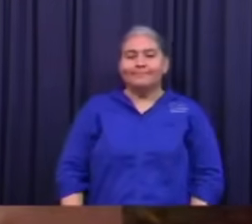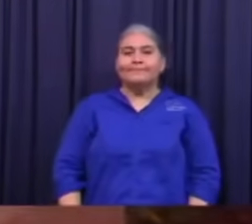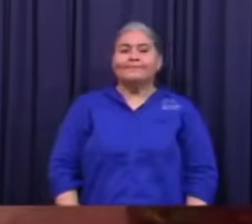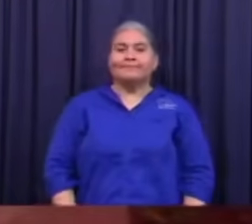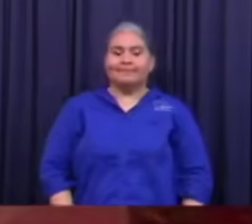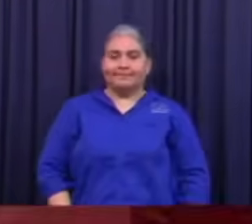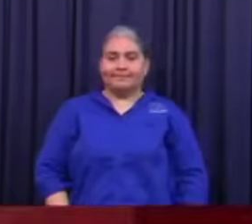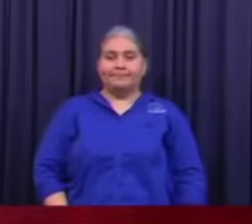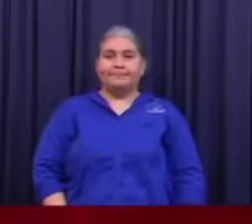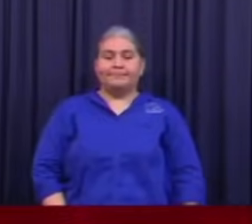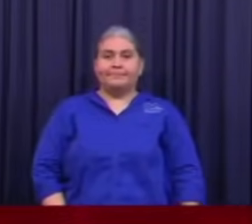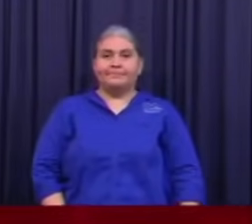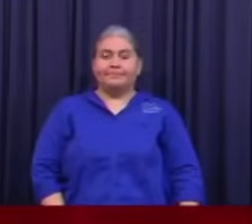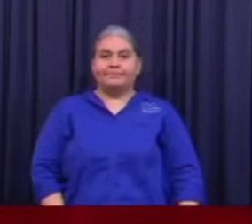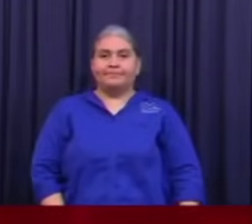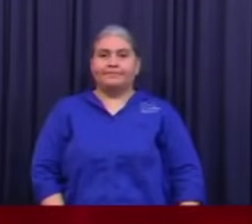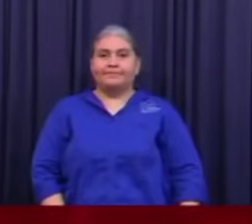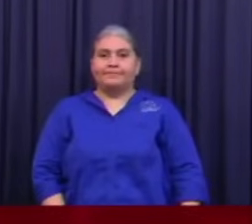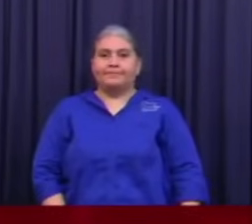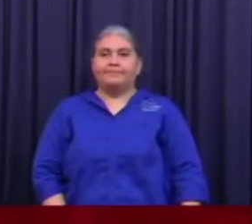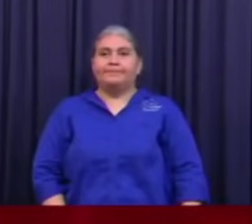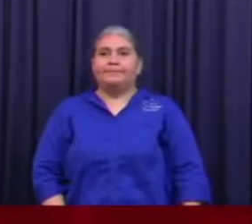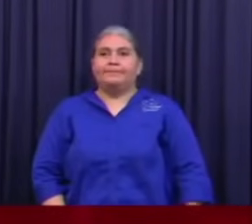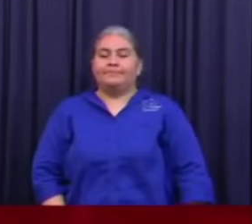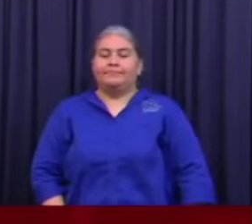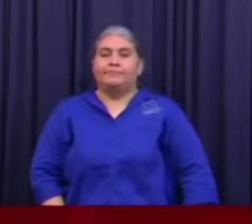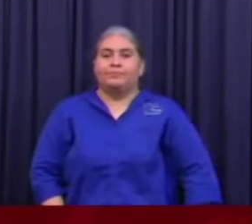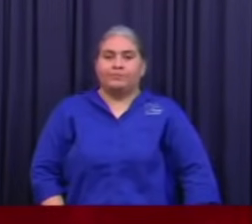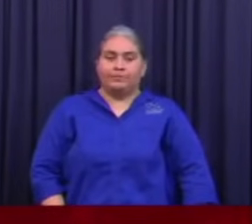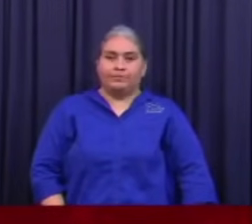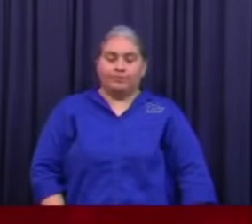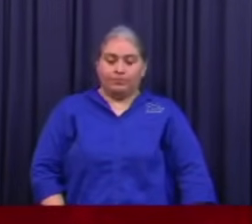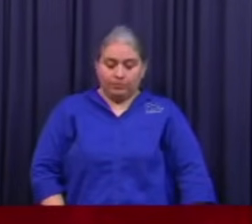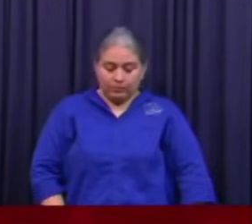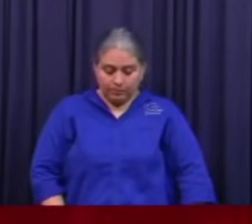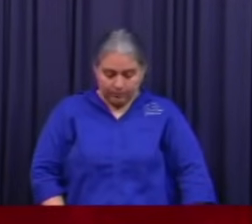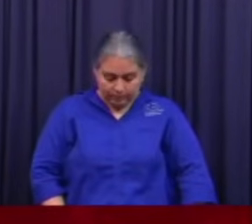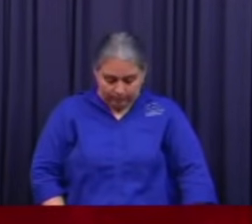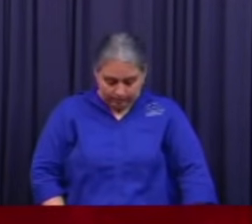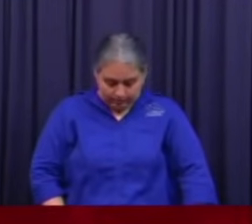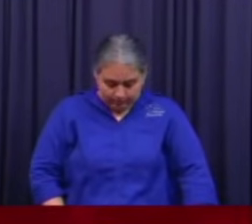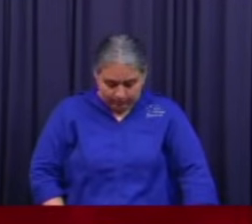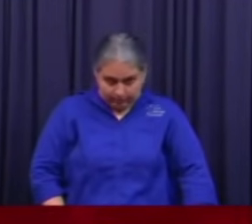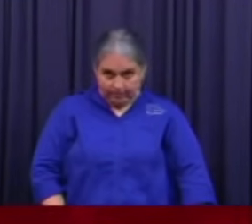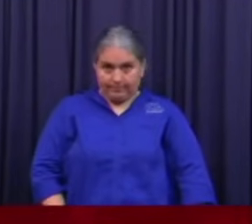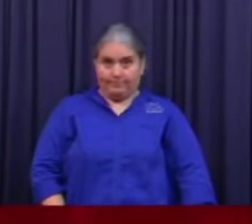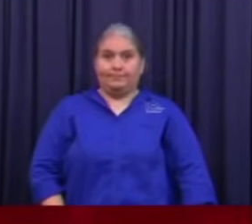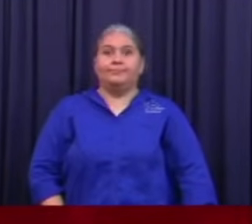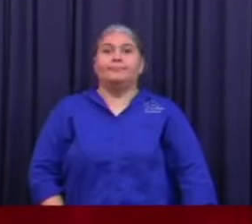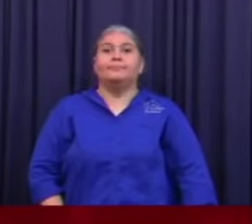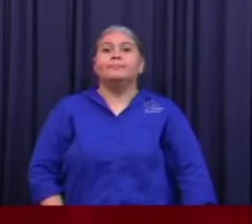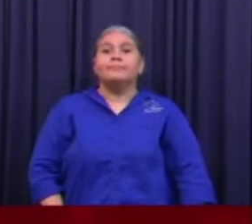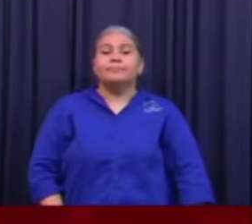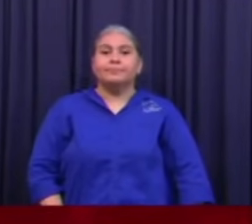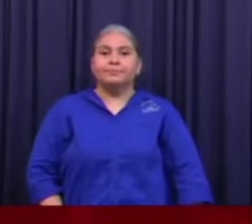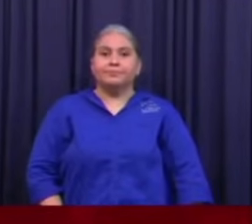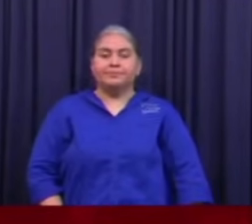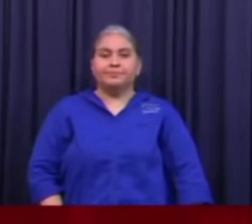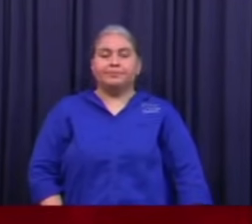tiempo bueno cuál le dije Vamos a ver